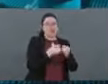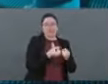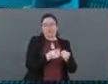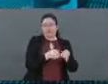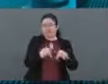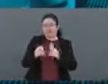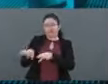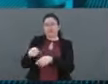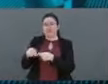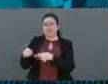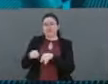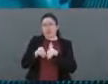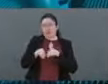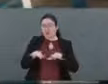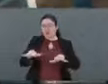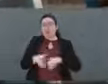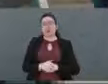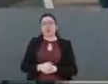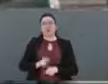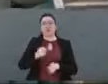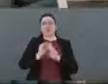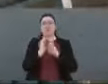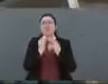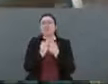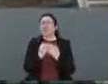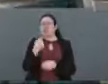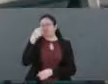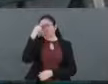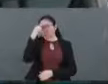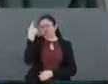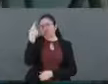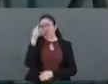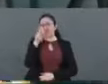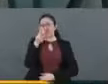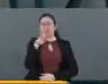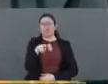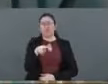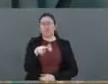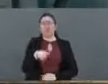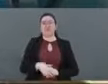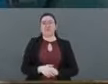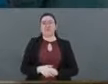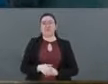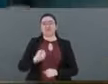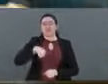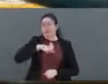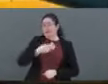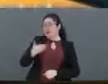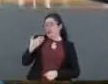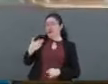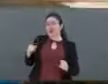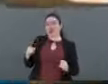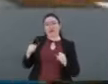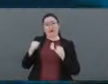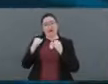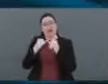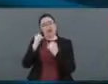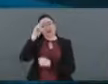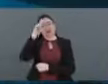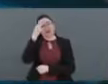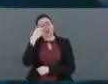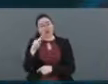Es una configuración sencilla en términos de lo que establecimos con el Instituto Mexicano de